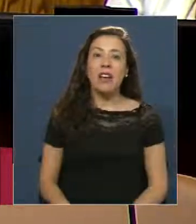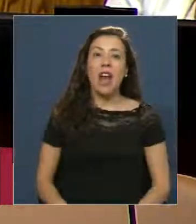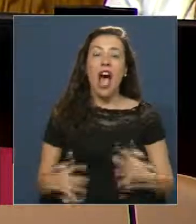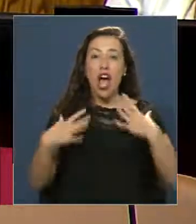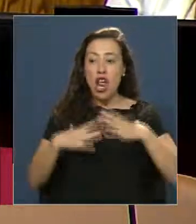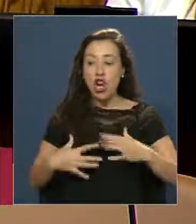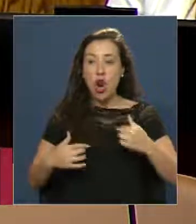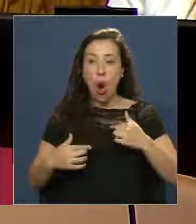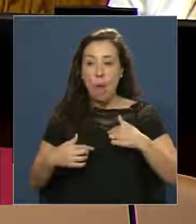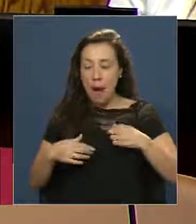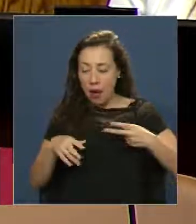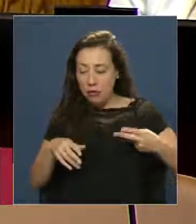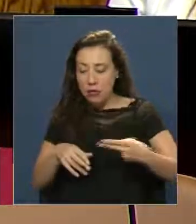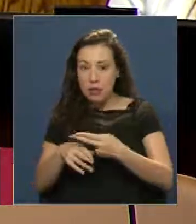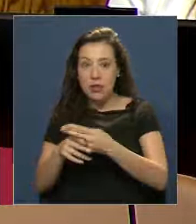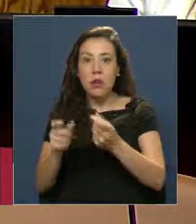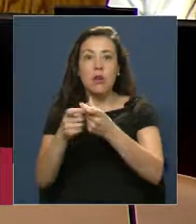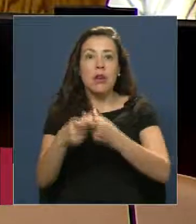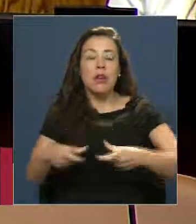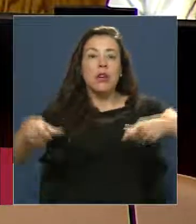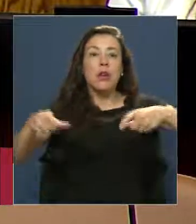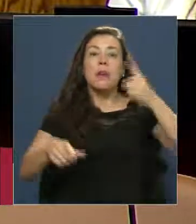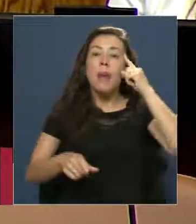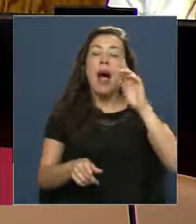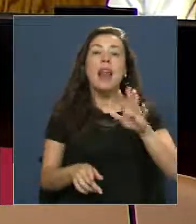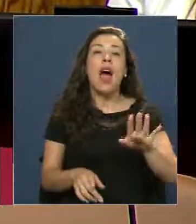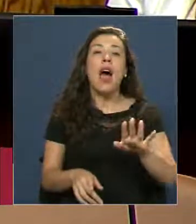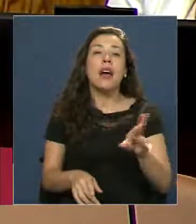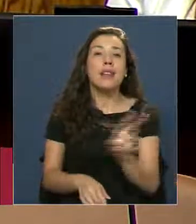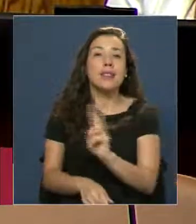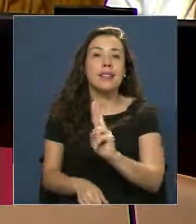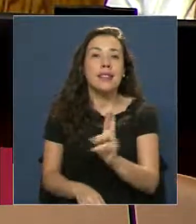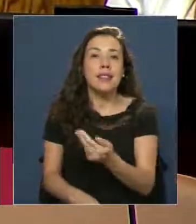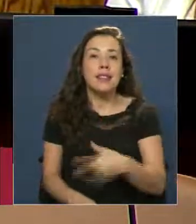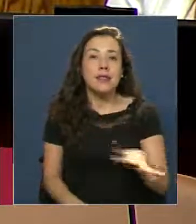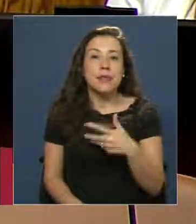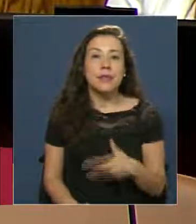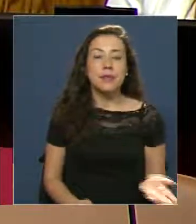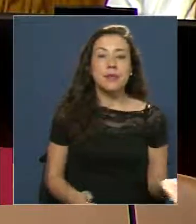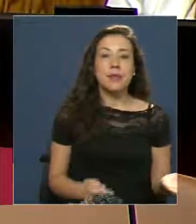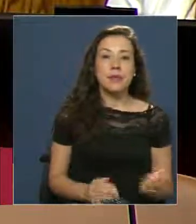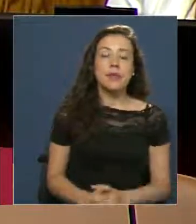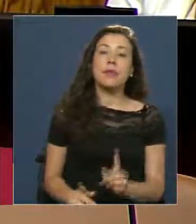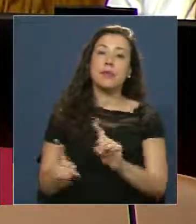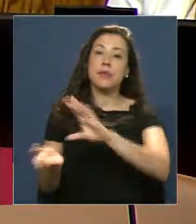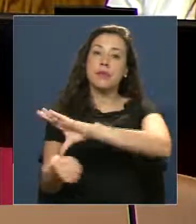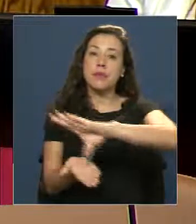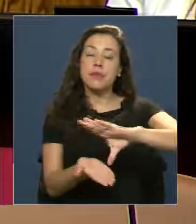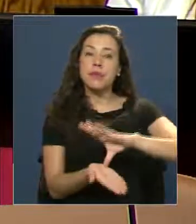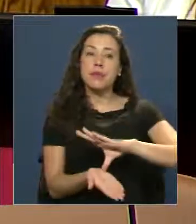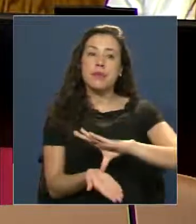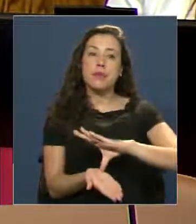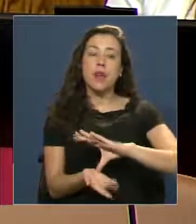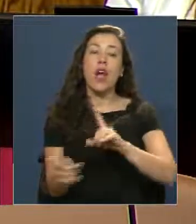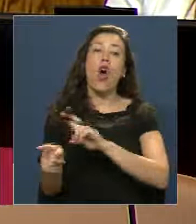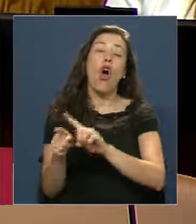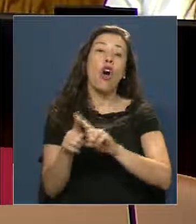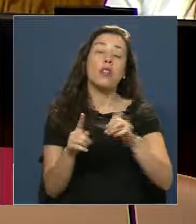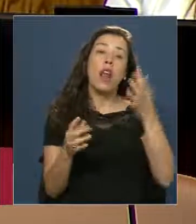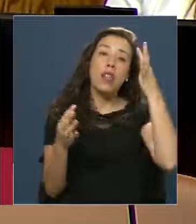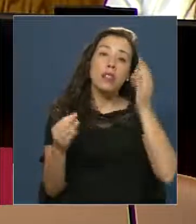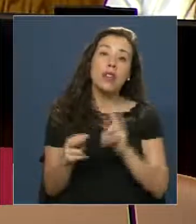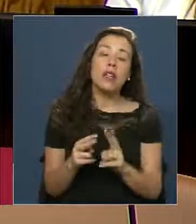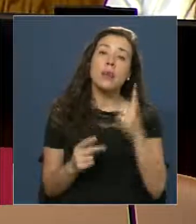ropa, para usarlo como implemento de higiene menstrual. En algunos países se han llegado a otras medidas también